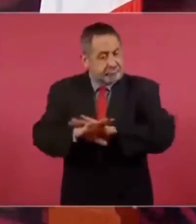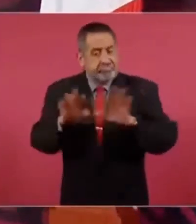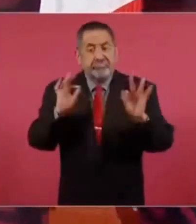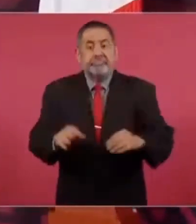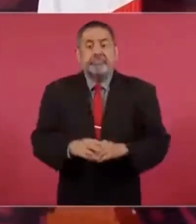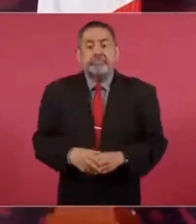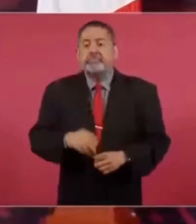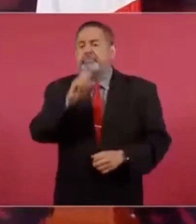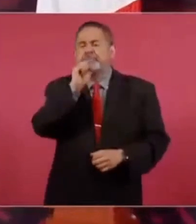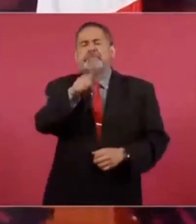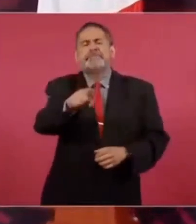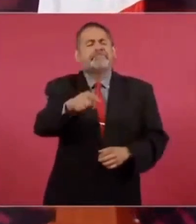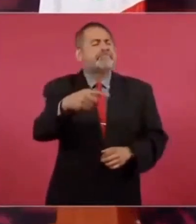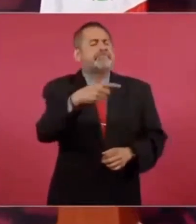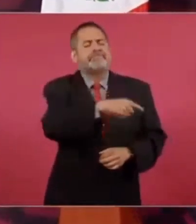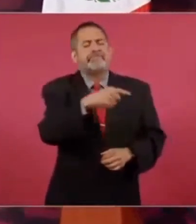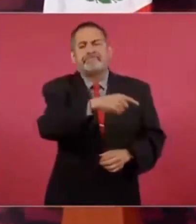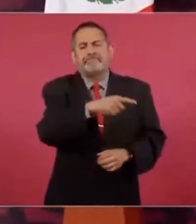Vendió